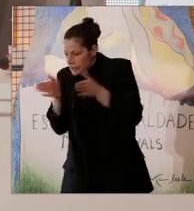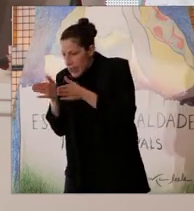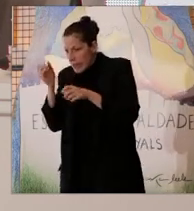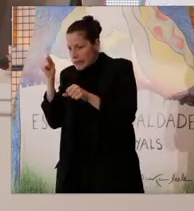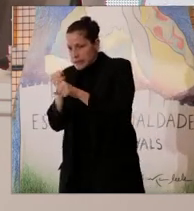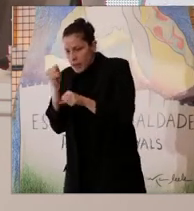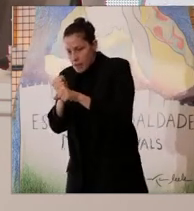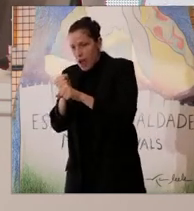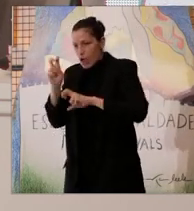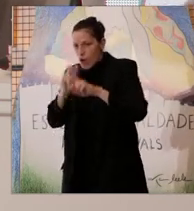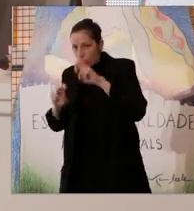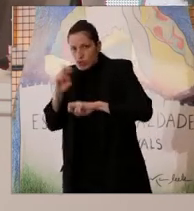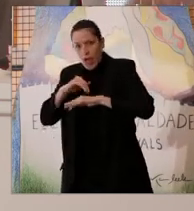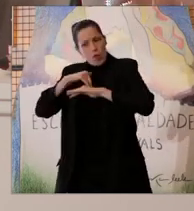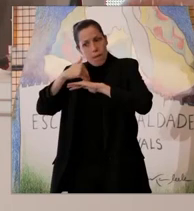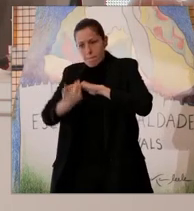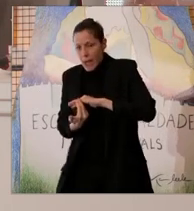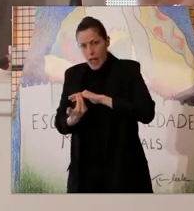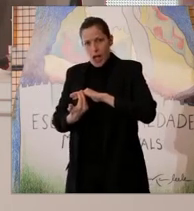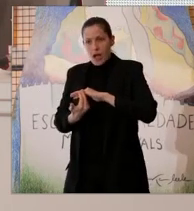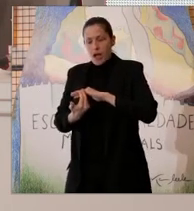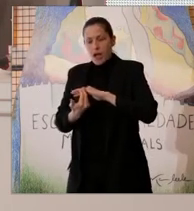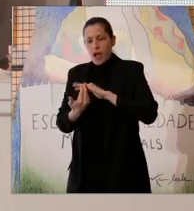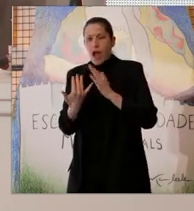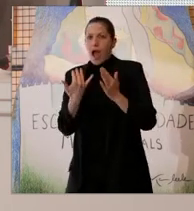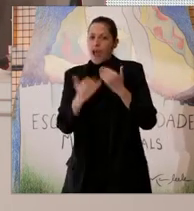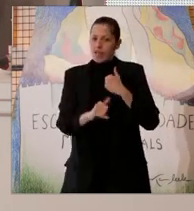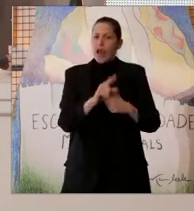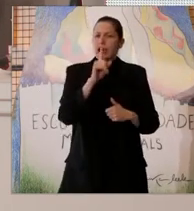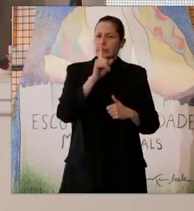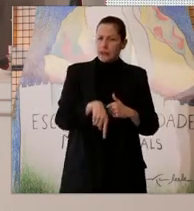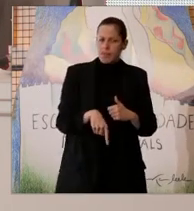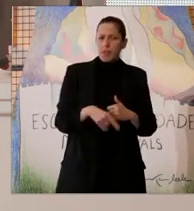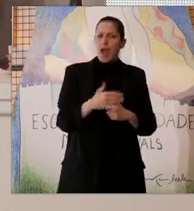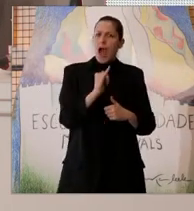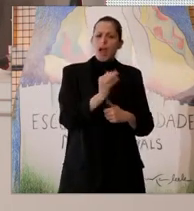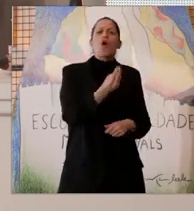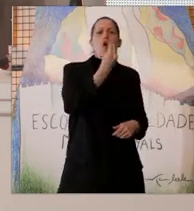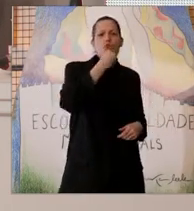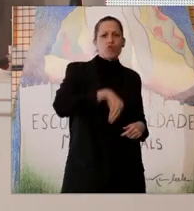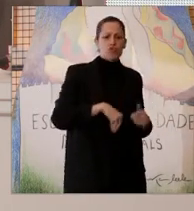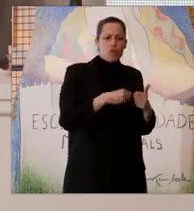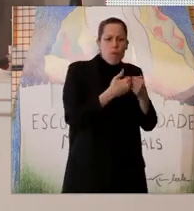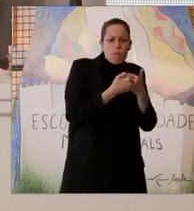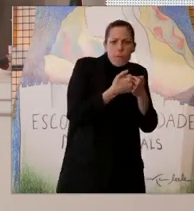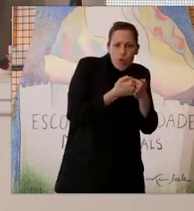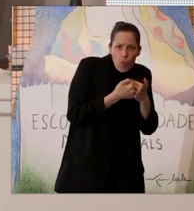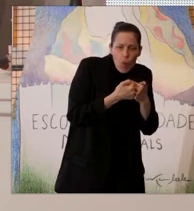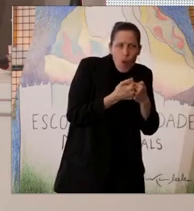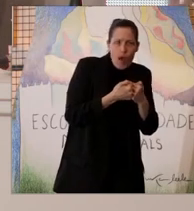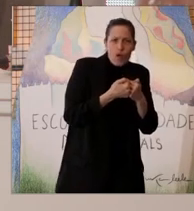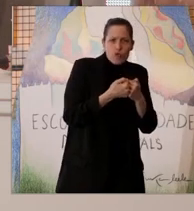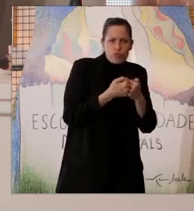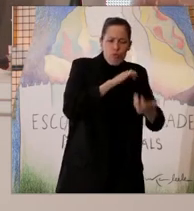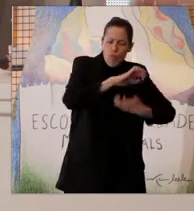o sobrevivir hay también un alto consumo de videojuegos mucho muy violentos que hay quien apunta que puede estar reduciendo